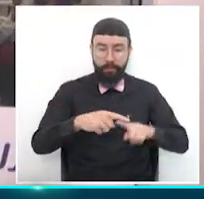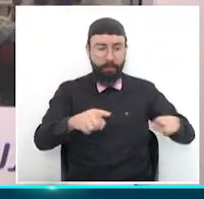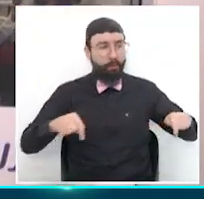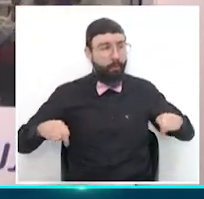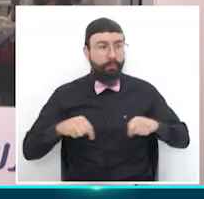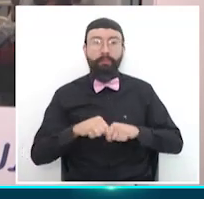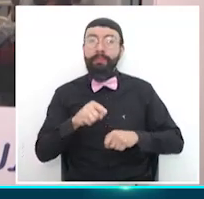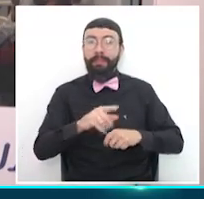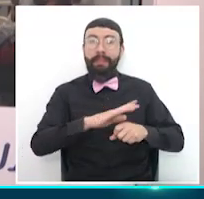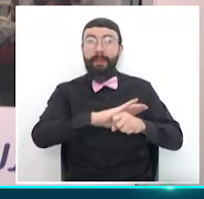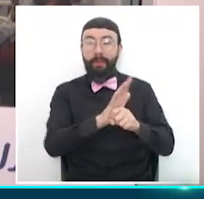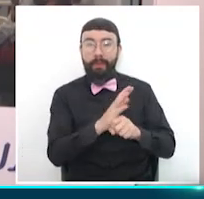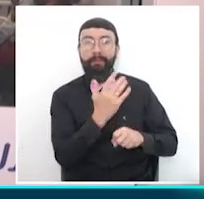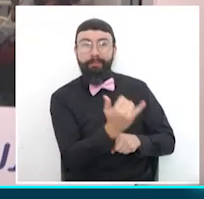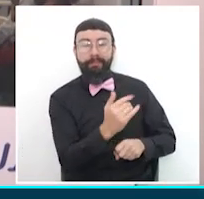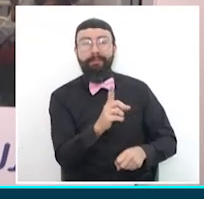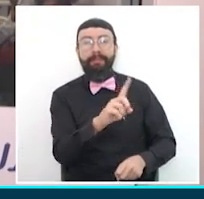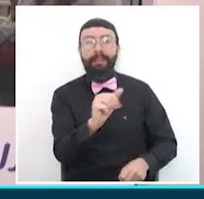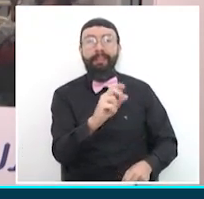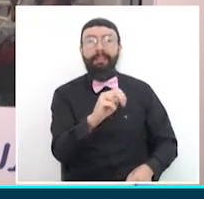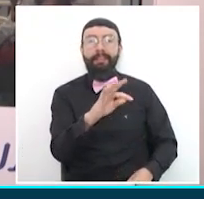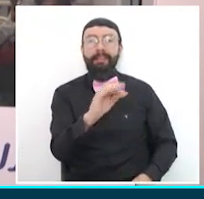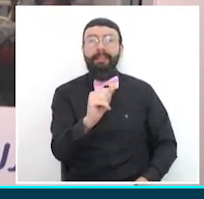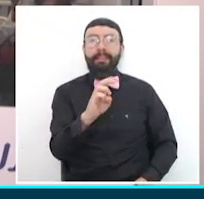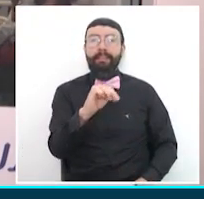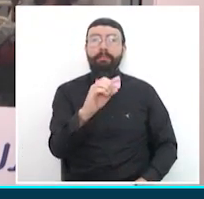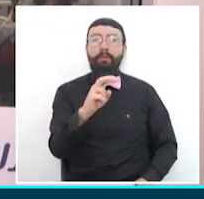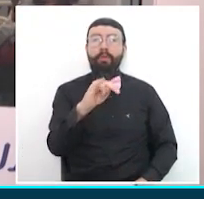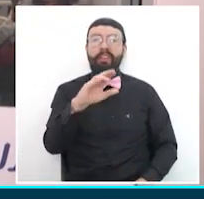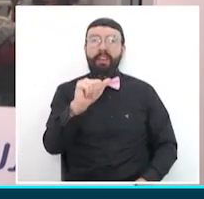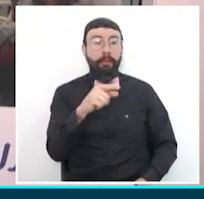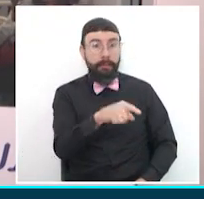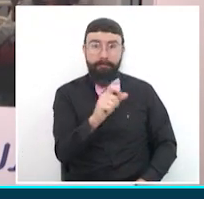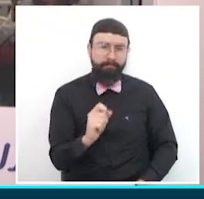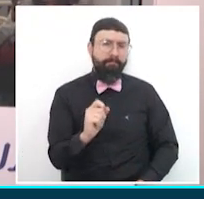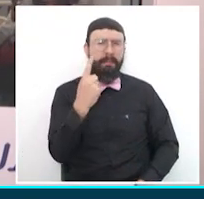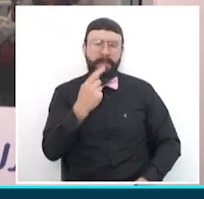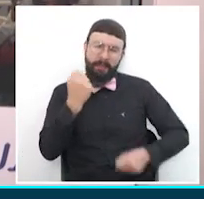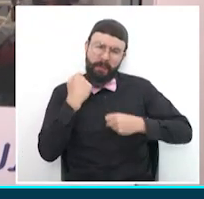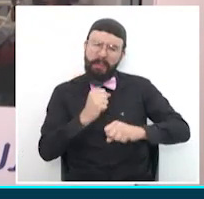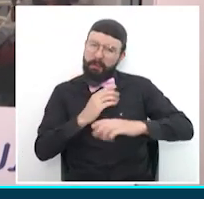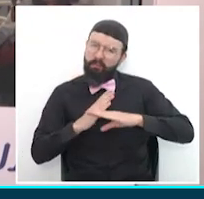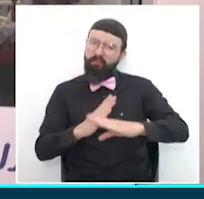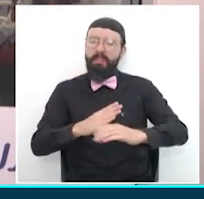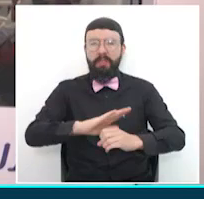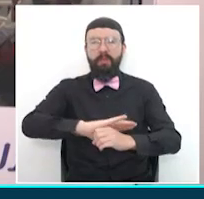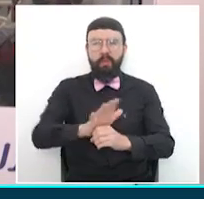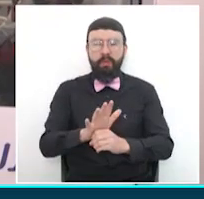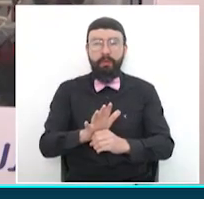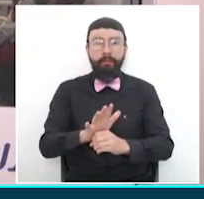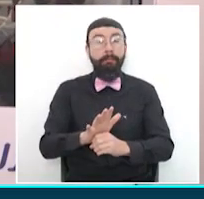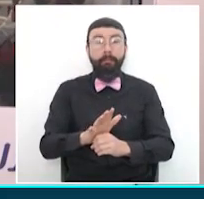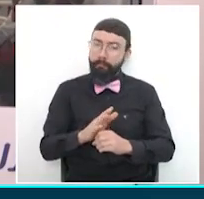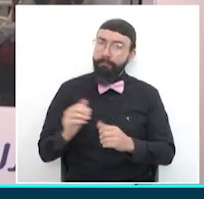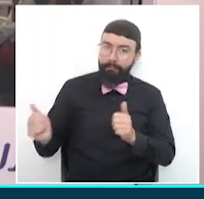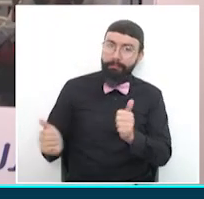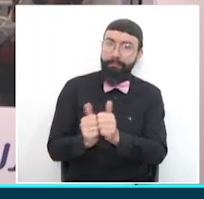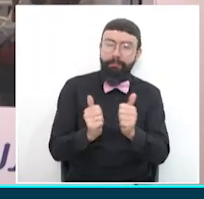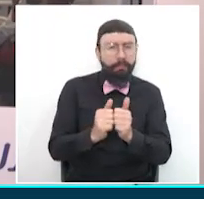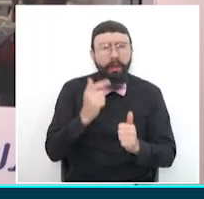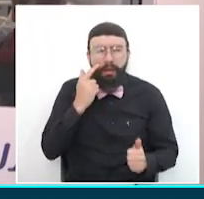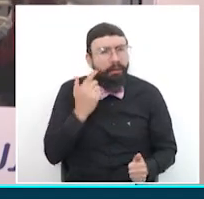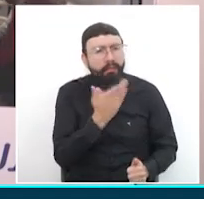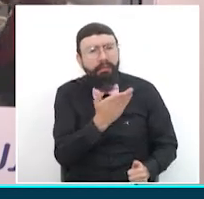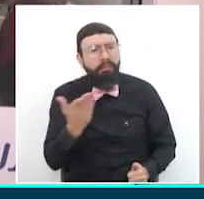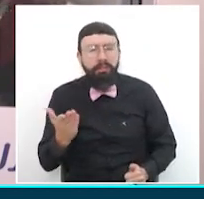Santa Mónica de Dos Quebradas. Aquí comienza la primera batalla contra el virus. Acompáñenos y les contaremos cuáles son